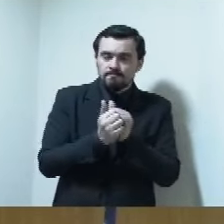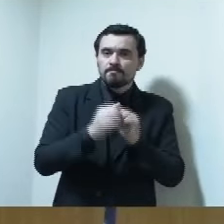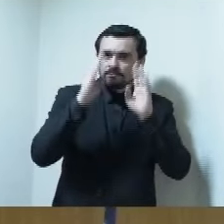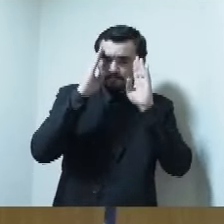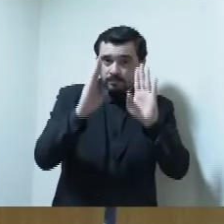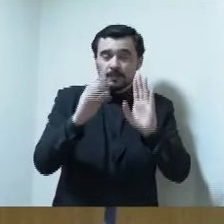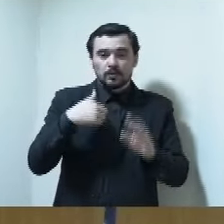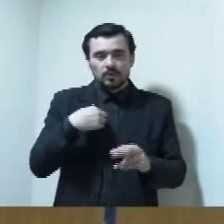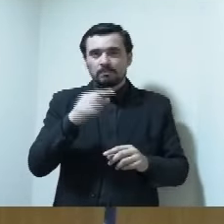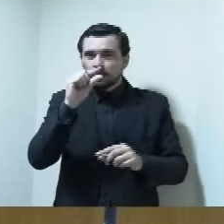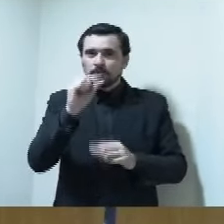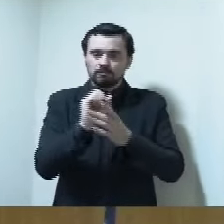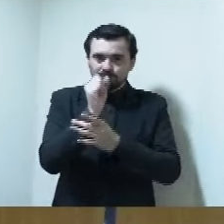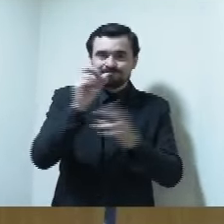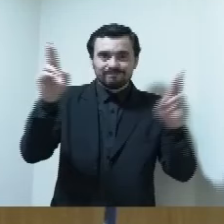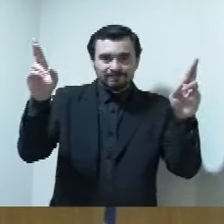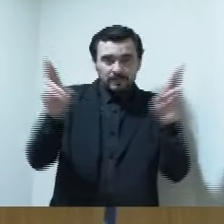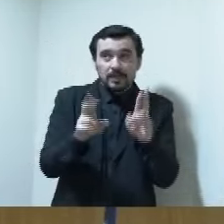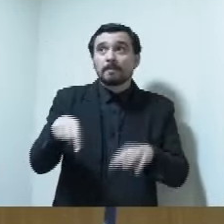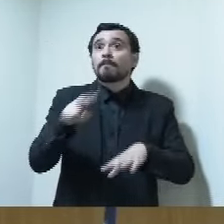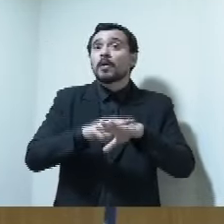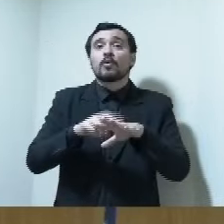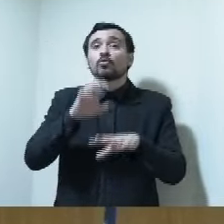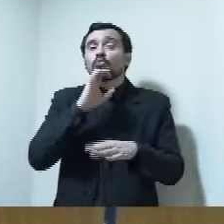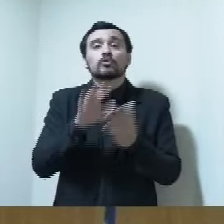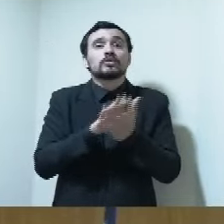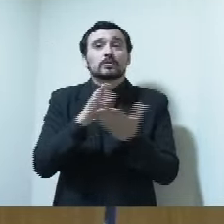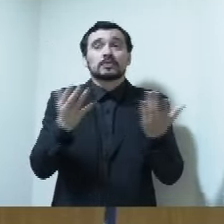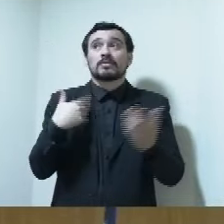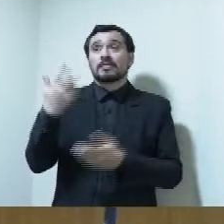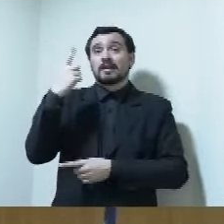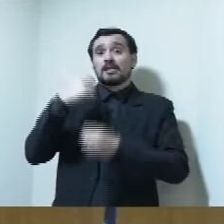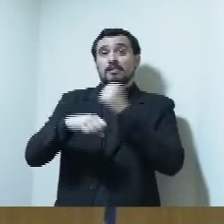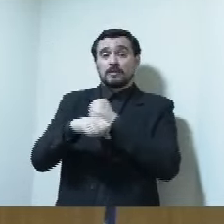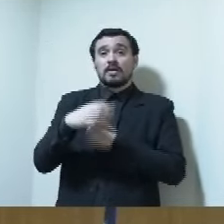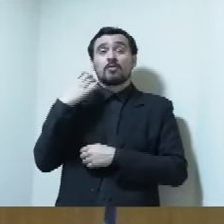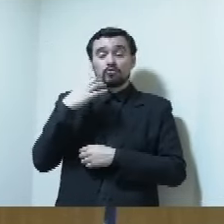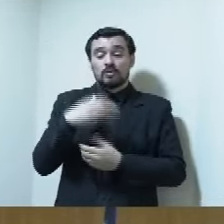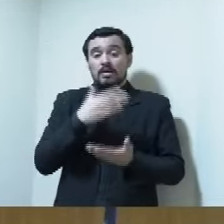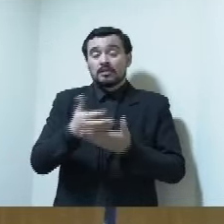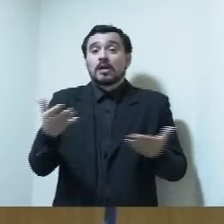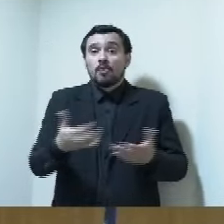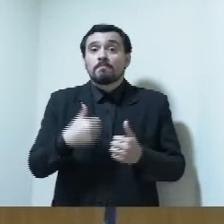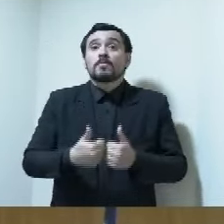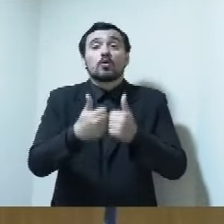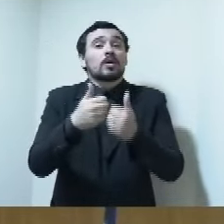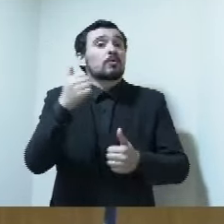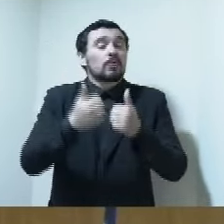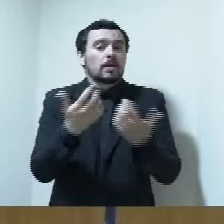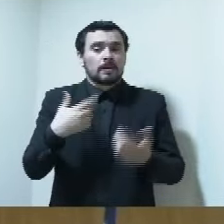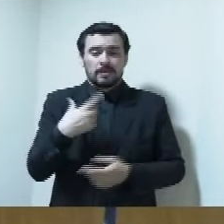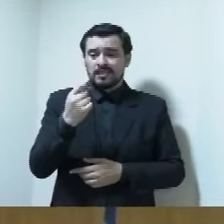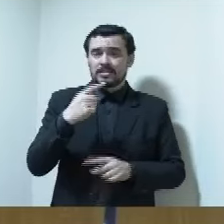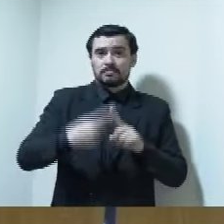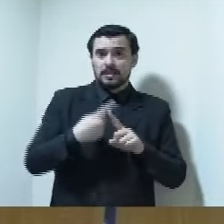He intentado resumir el estado del país como lo encontramos en agosto del año pasado y los avances que hemos dado en estos primeros 10